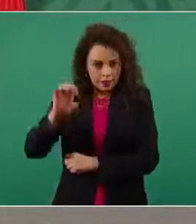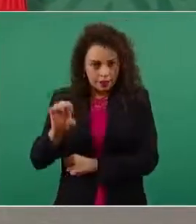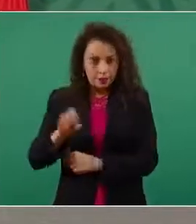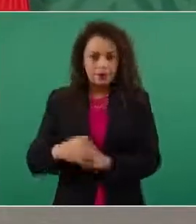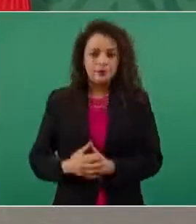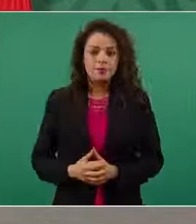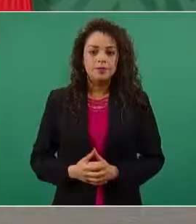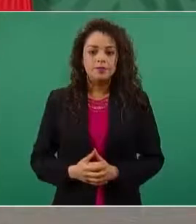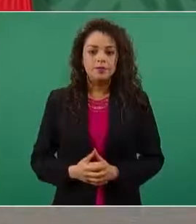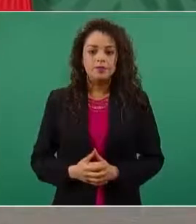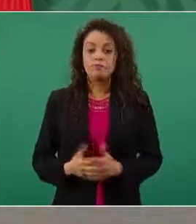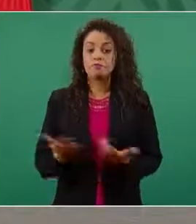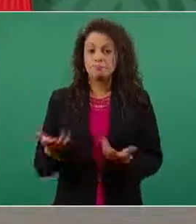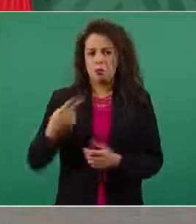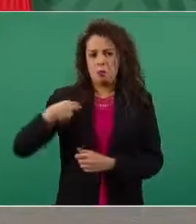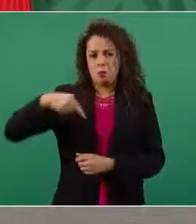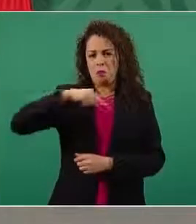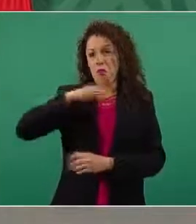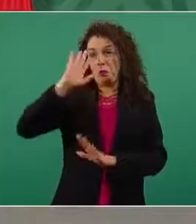podría uno imaginar,